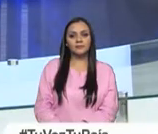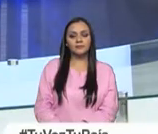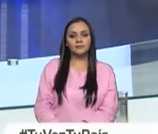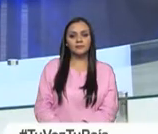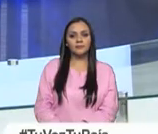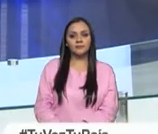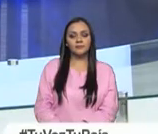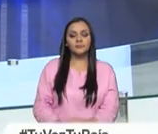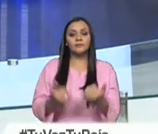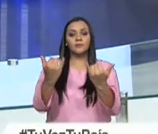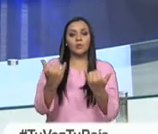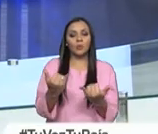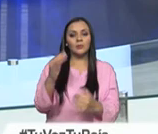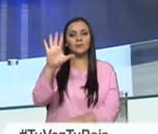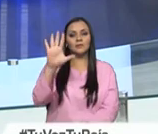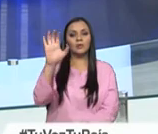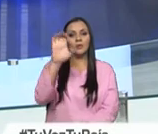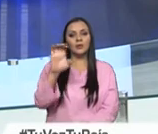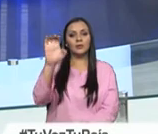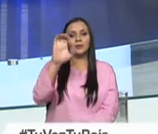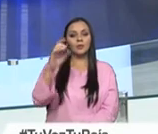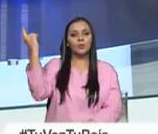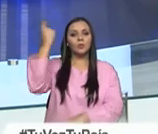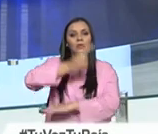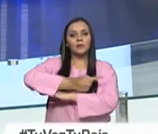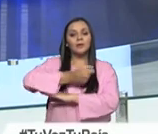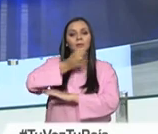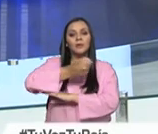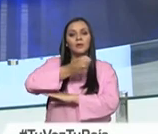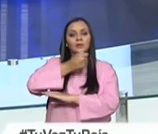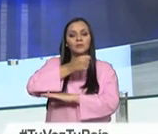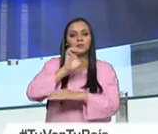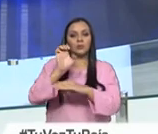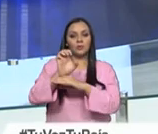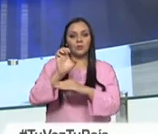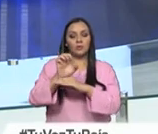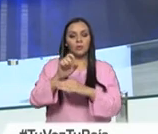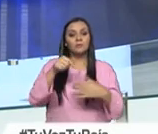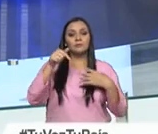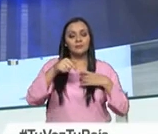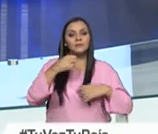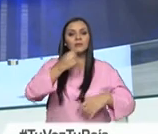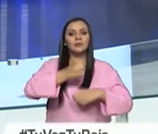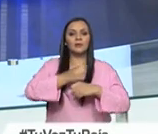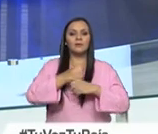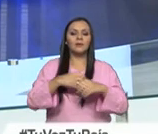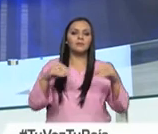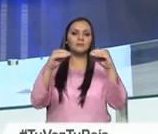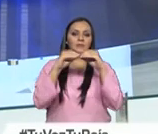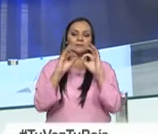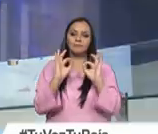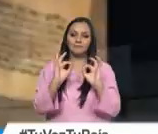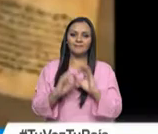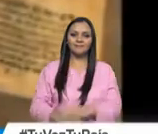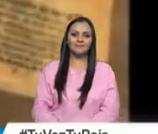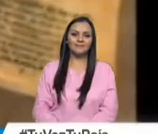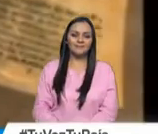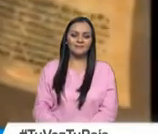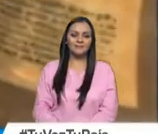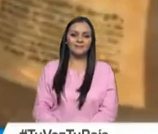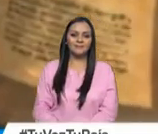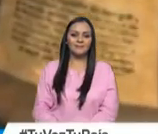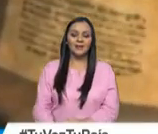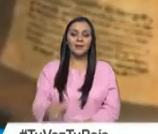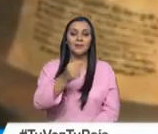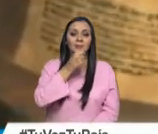Hoy, 5 de enero, se conmemora el Día del Periodista Ecuatoriano, sin duda uno de los oficios más nobles. Los